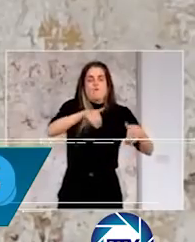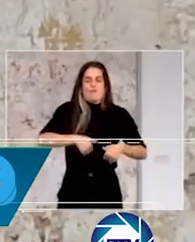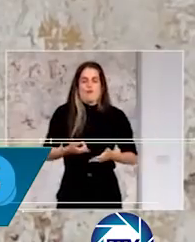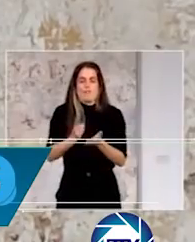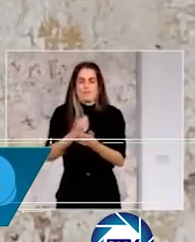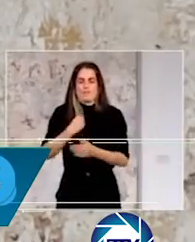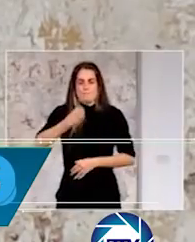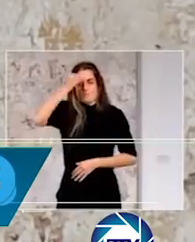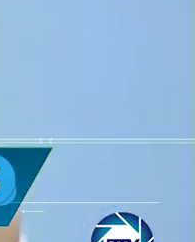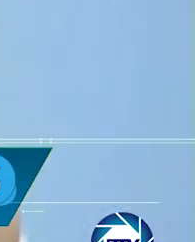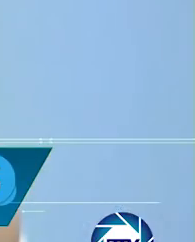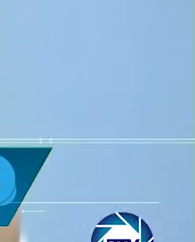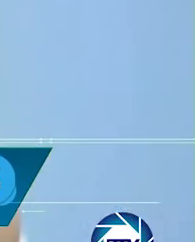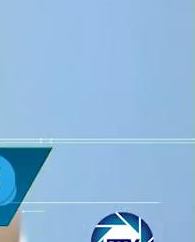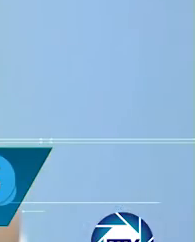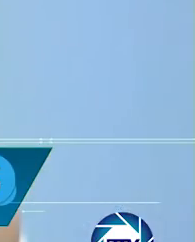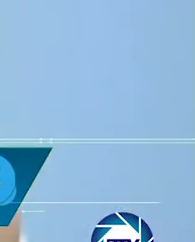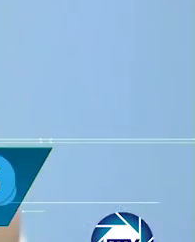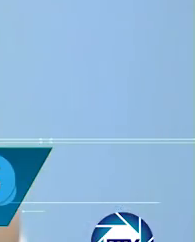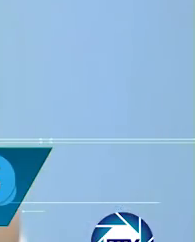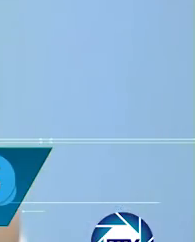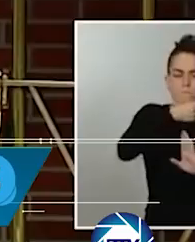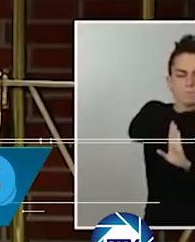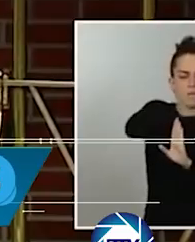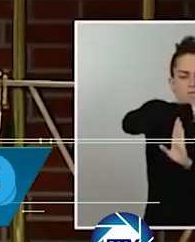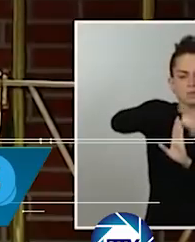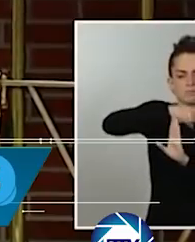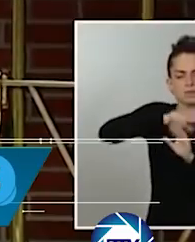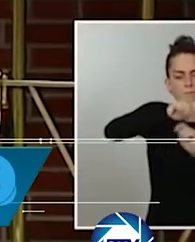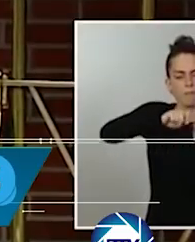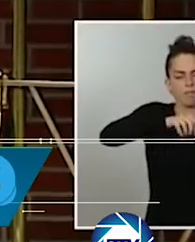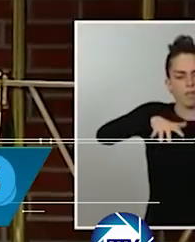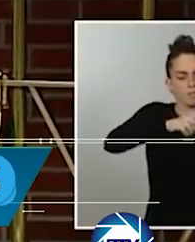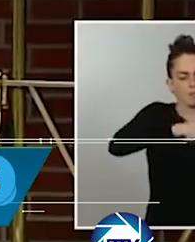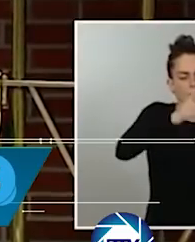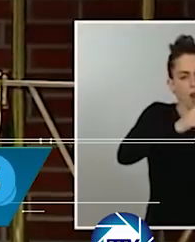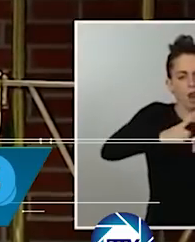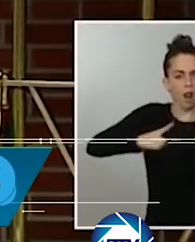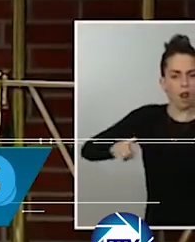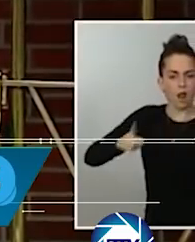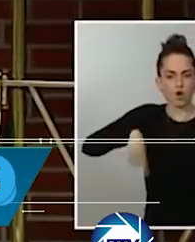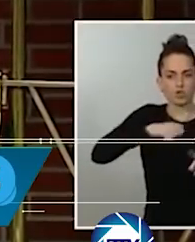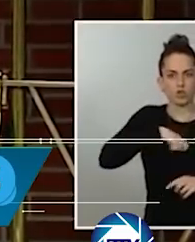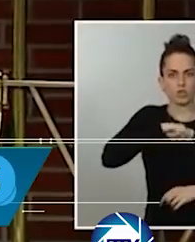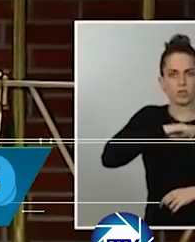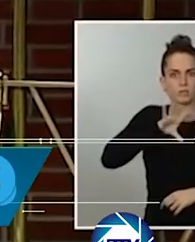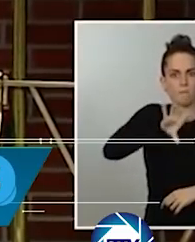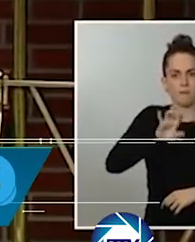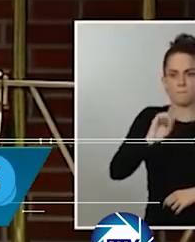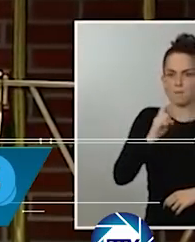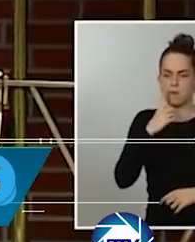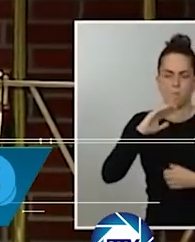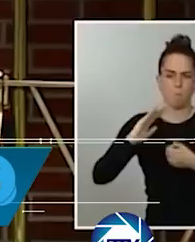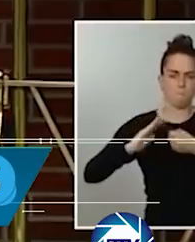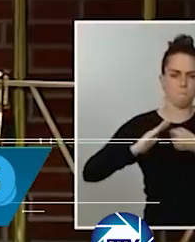tiene en esa soberbia herida, pues tiene una espina seria con la humillación